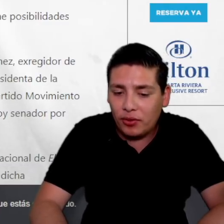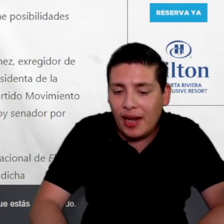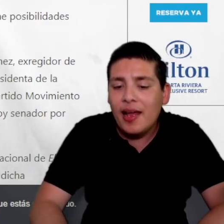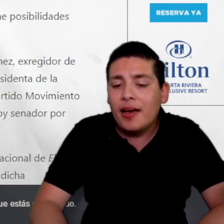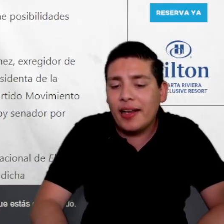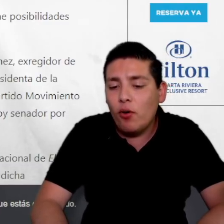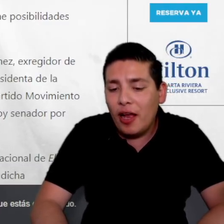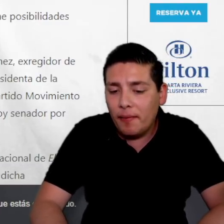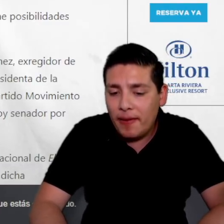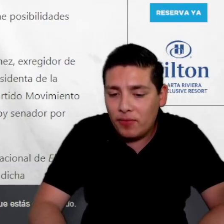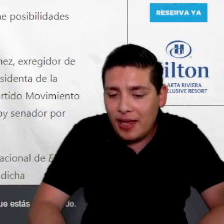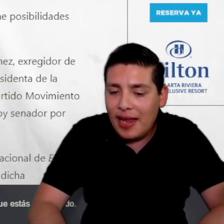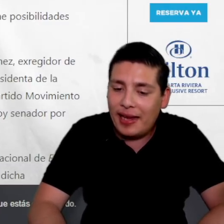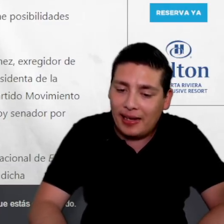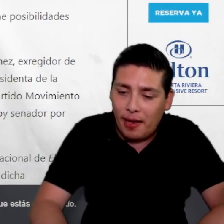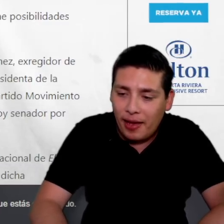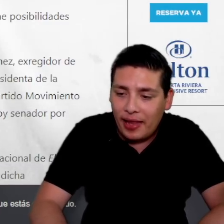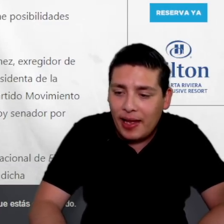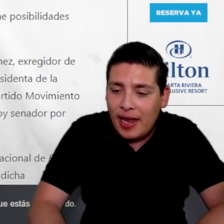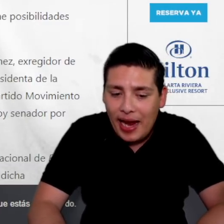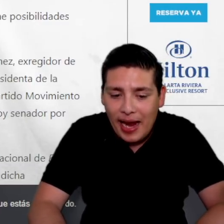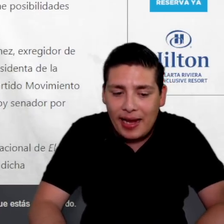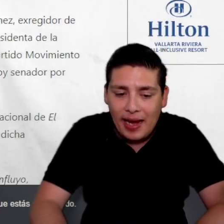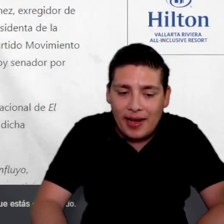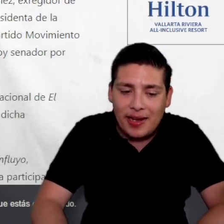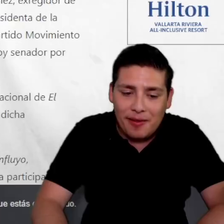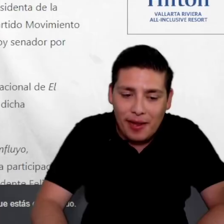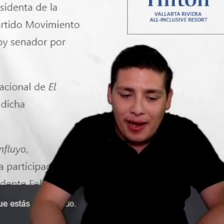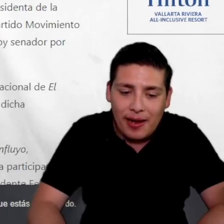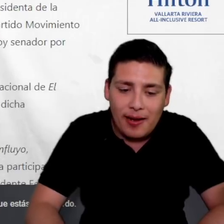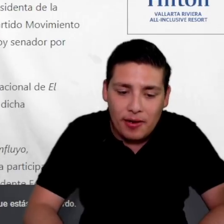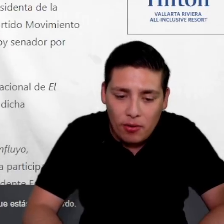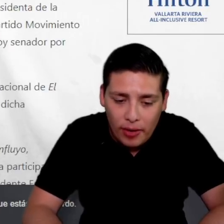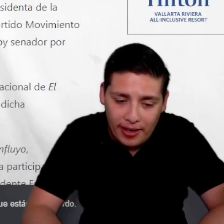política personal regularmente enclavada